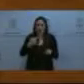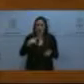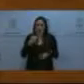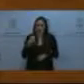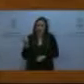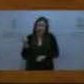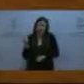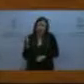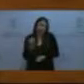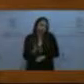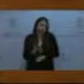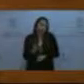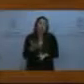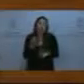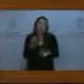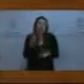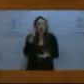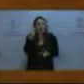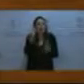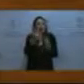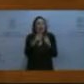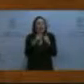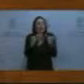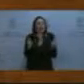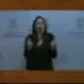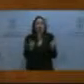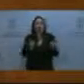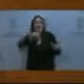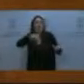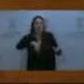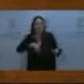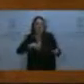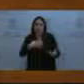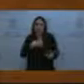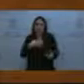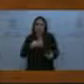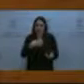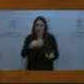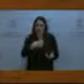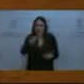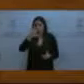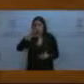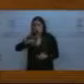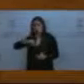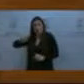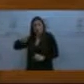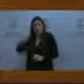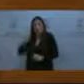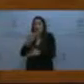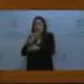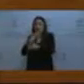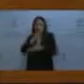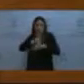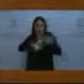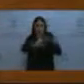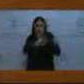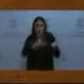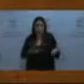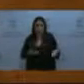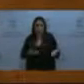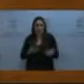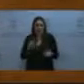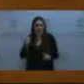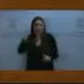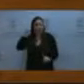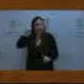ocasiones. Y no creemos que Asturias vaya a ser una excepción por ello, sino que otras comunidades, el ejemplo tenemos en la vecina Galicia, ya lo lleva haciendo